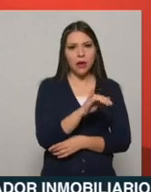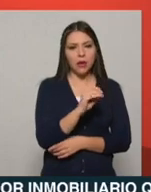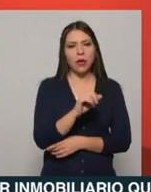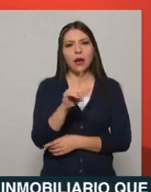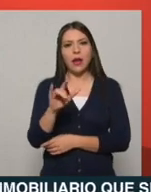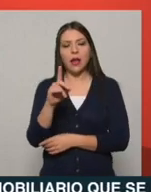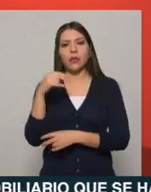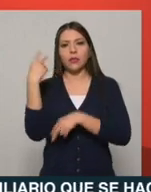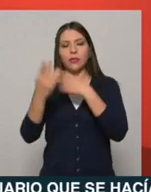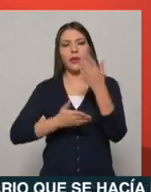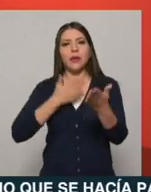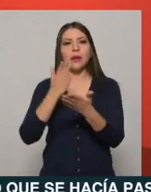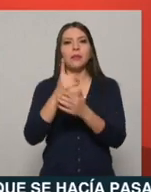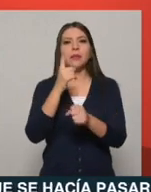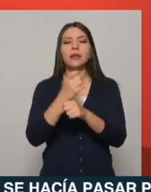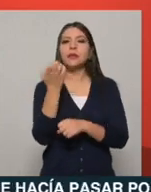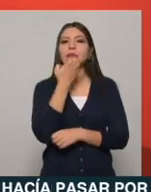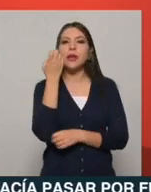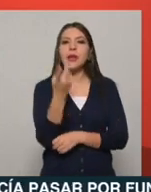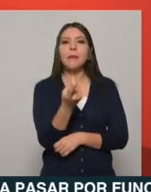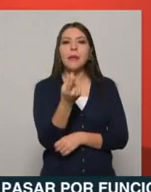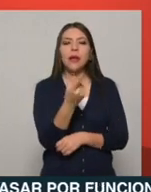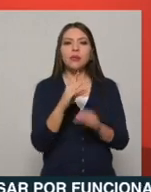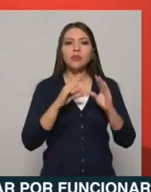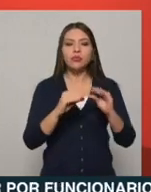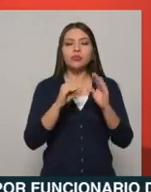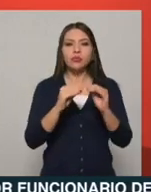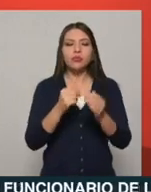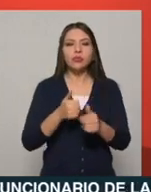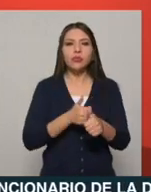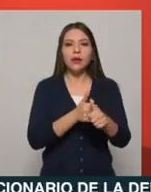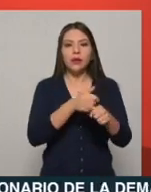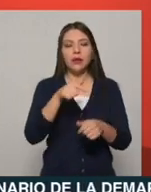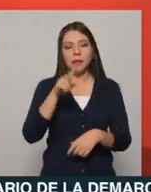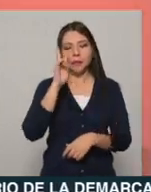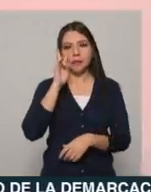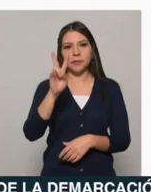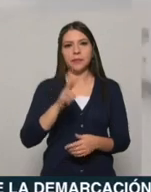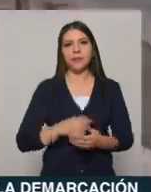primera escuela de perros guía en México y América Latina y nos trajeron la siguiente nota.